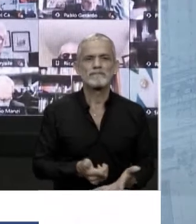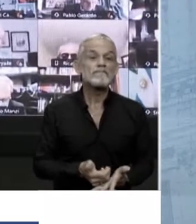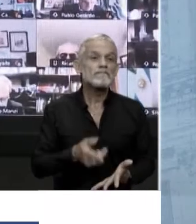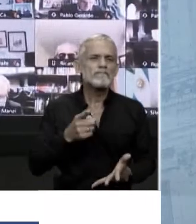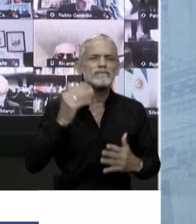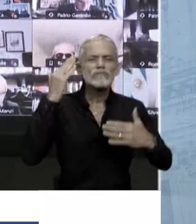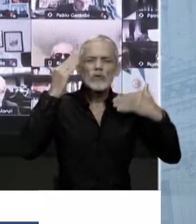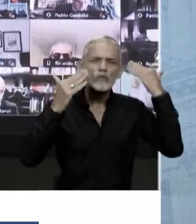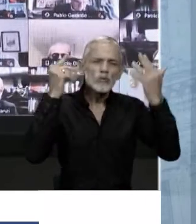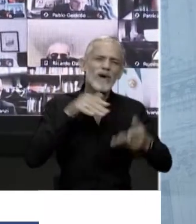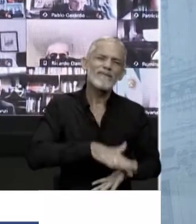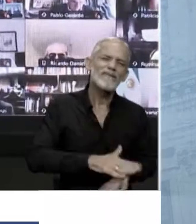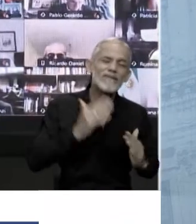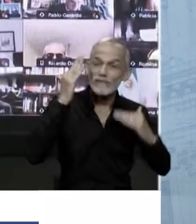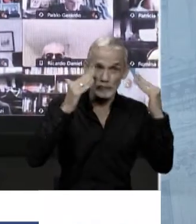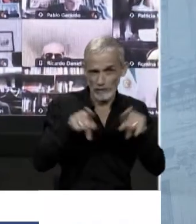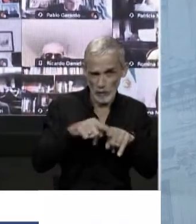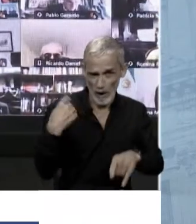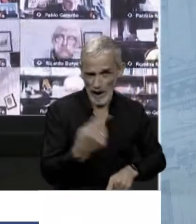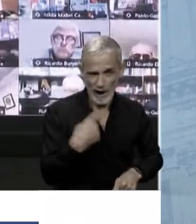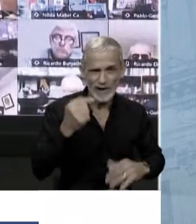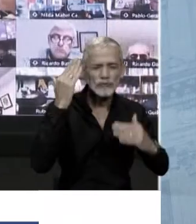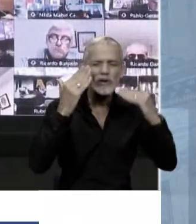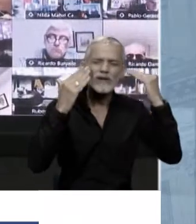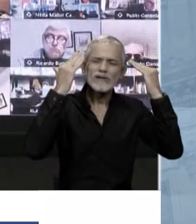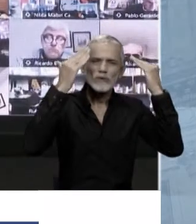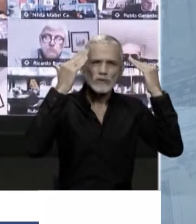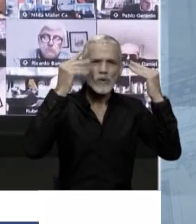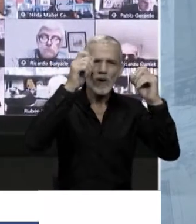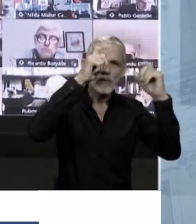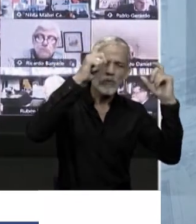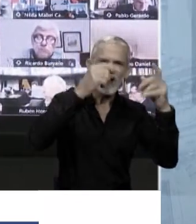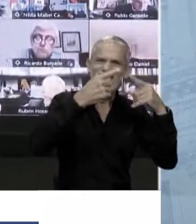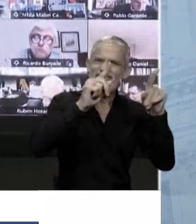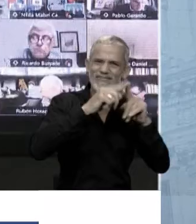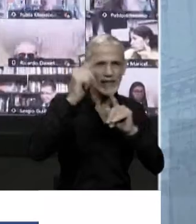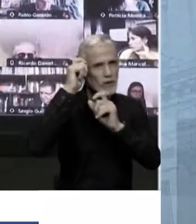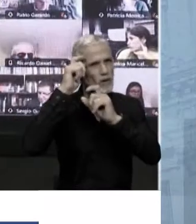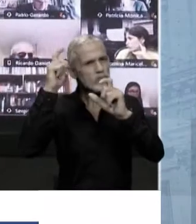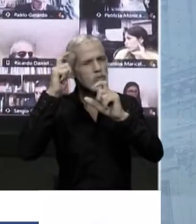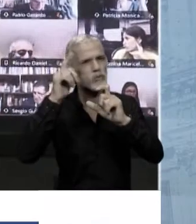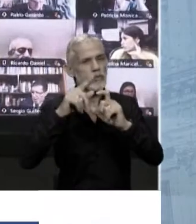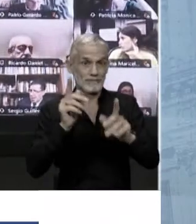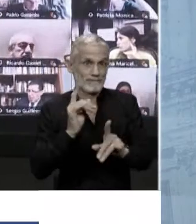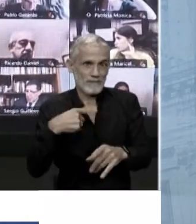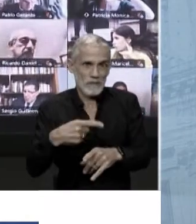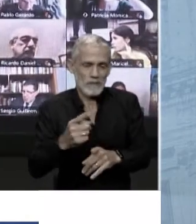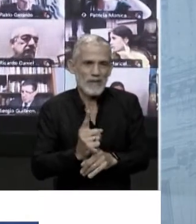que soñó como soñamos muchos y cambió el paradigma, porque ¿qué nos